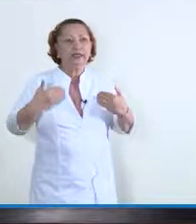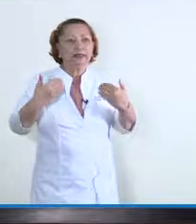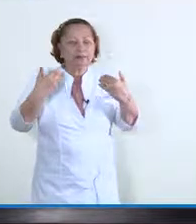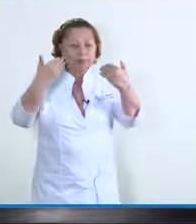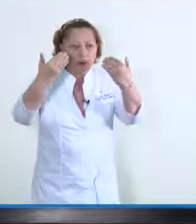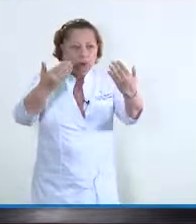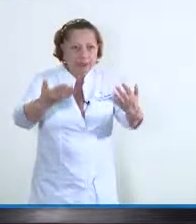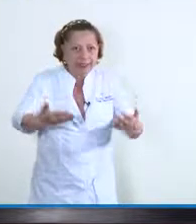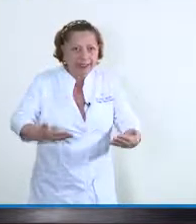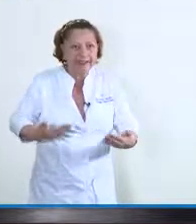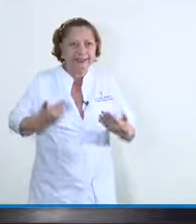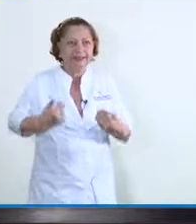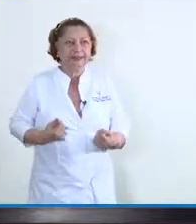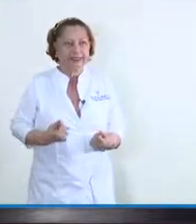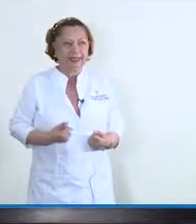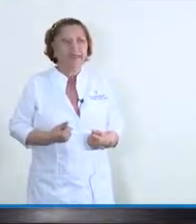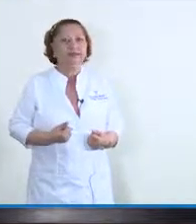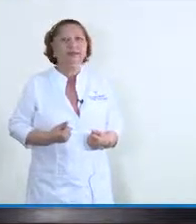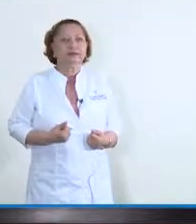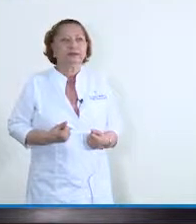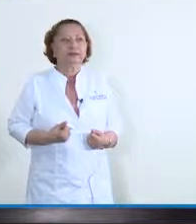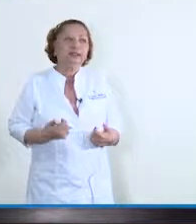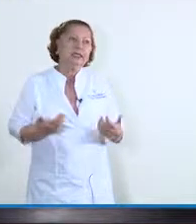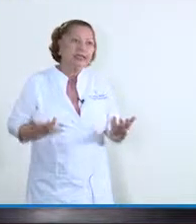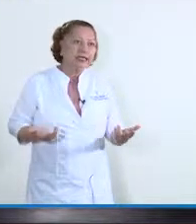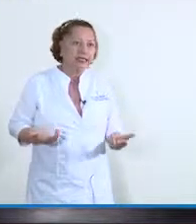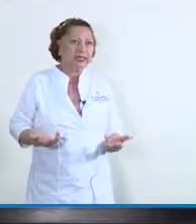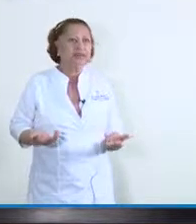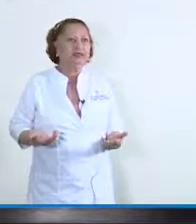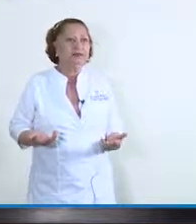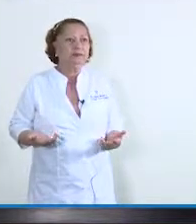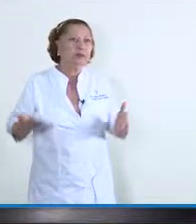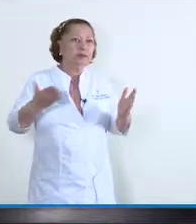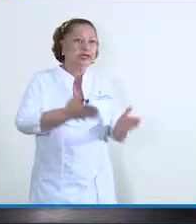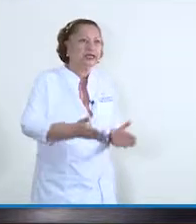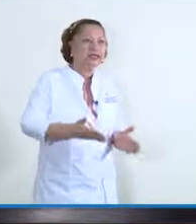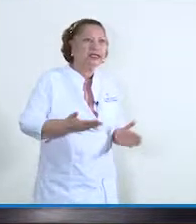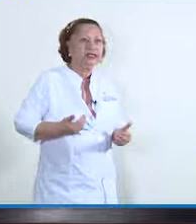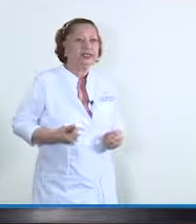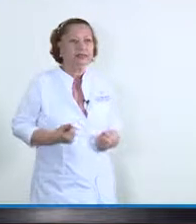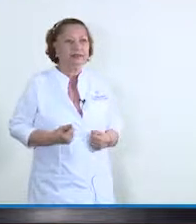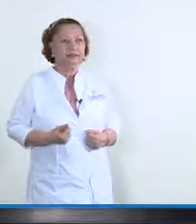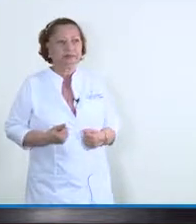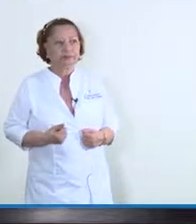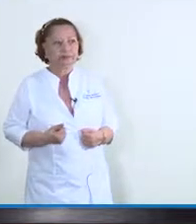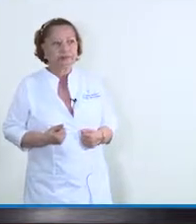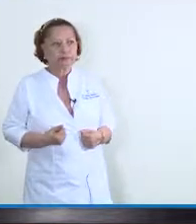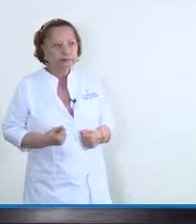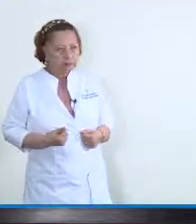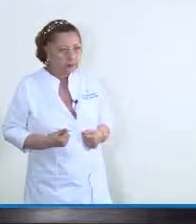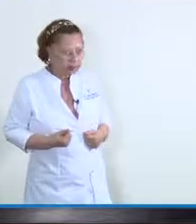para poderse adaptar, tiene que volver a la realidad.